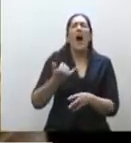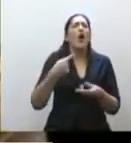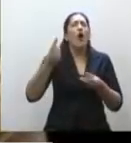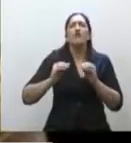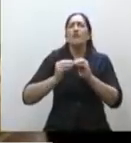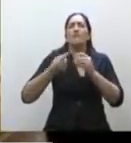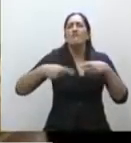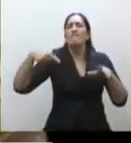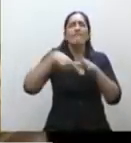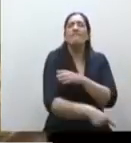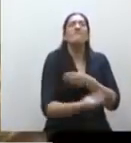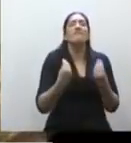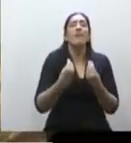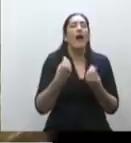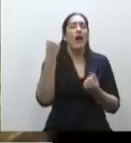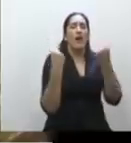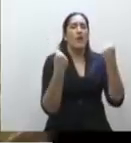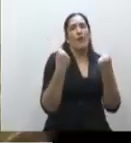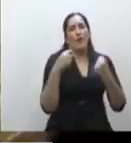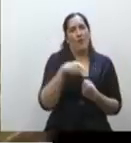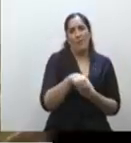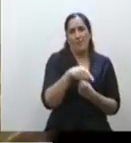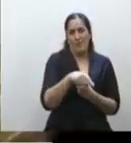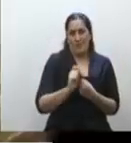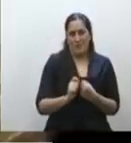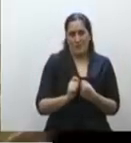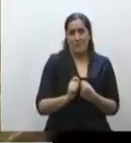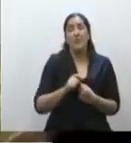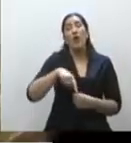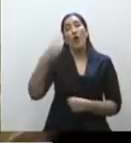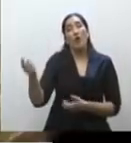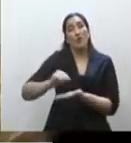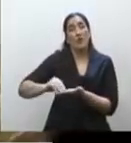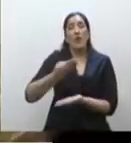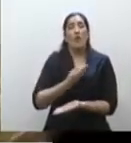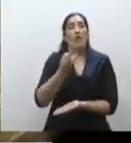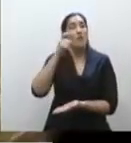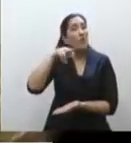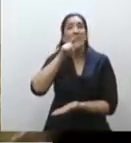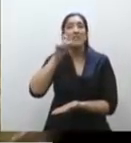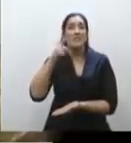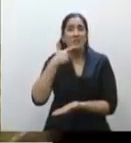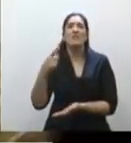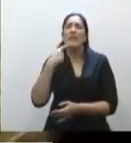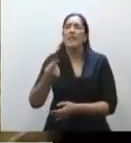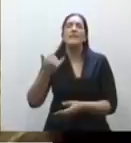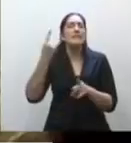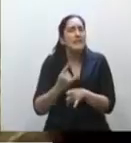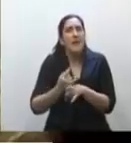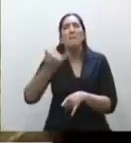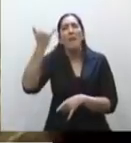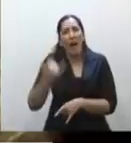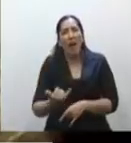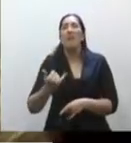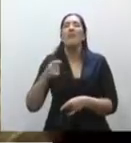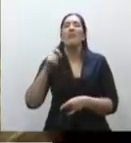hay, como decía el senador Fuentes hoy, una cuestión siempre económica en las